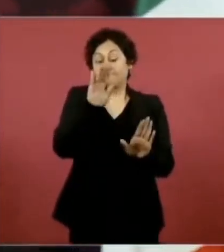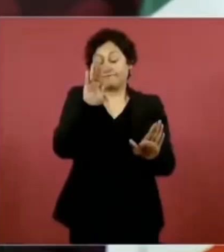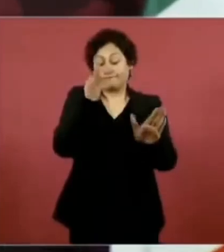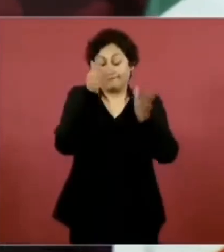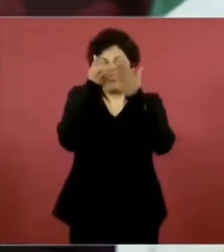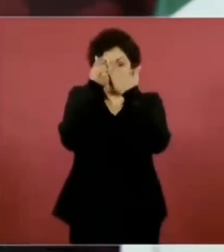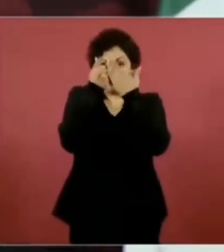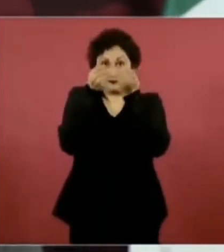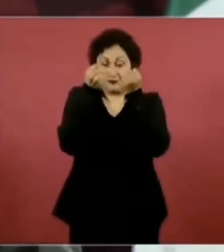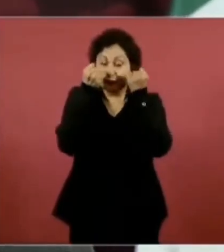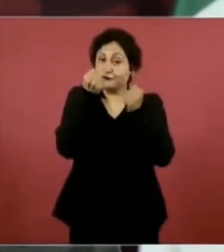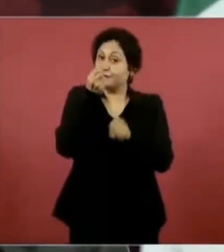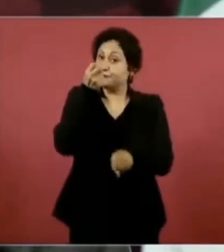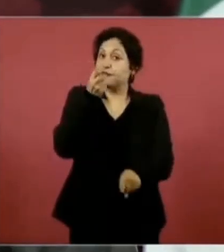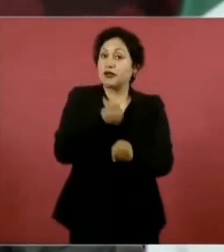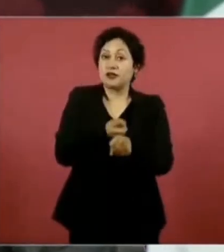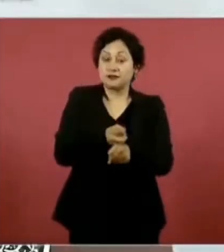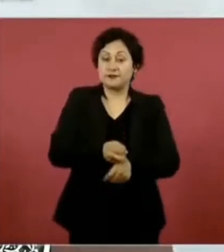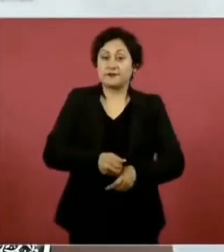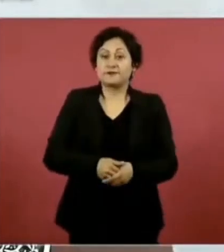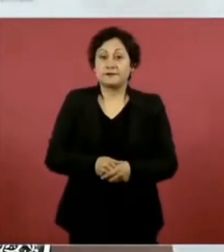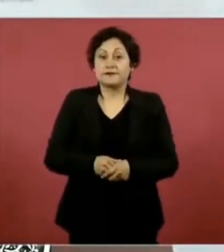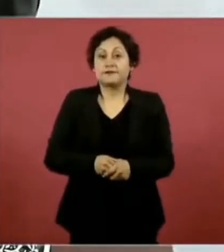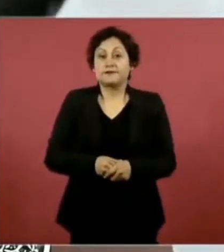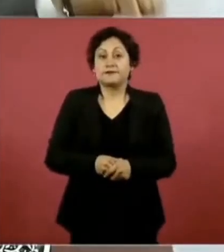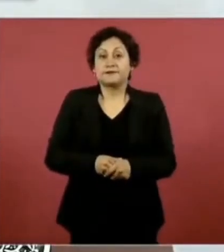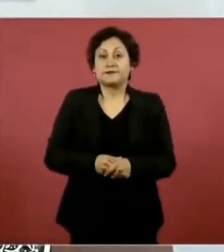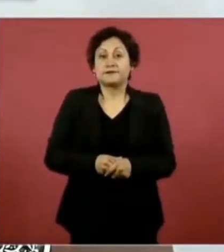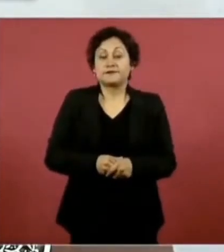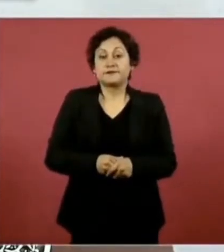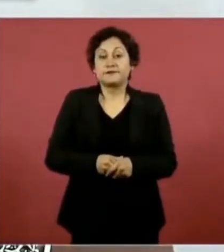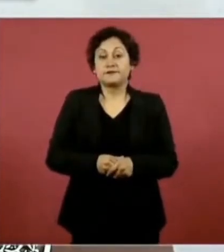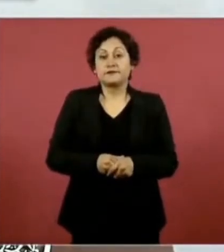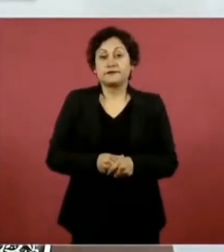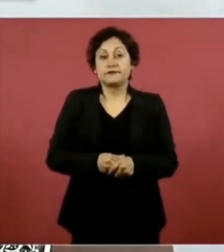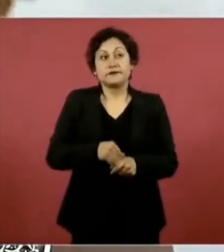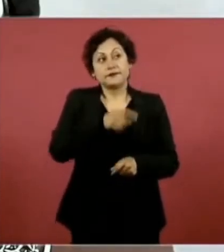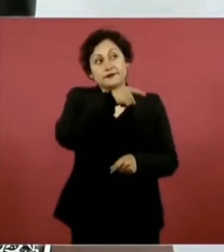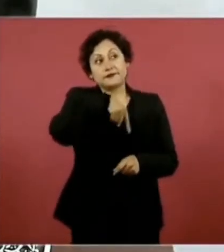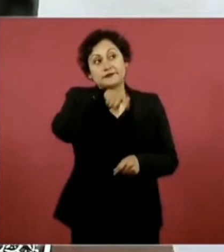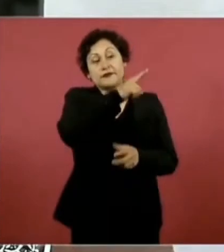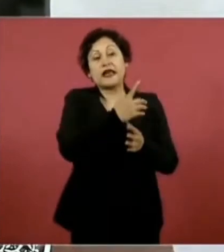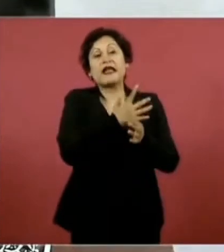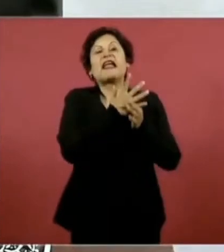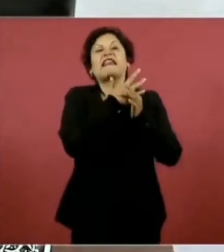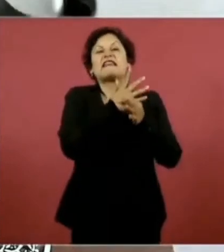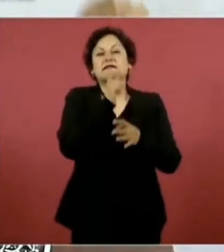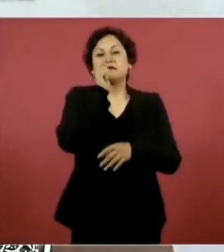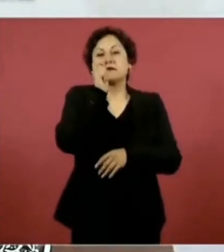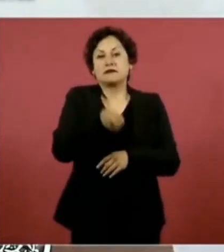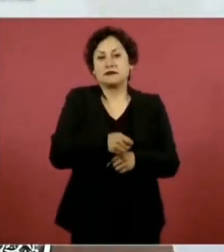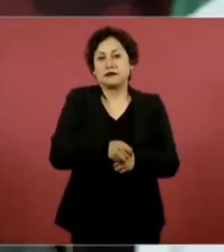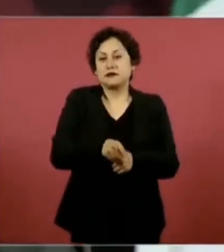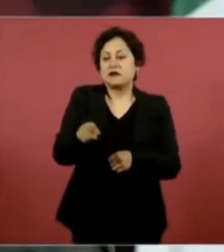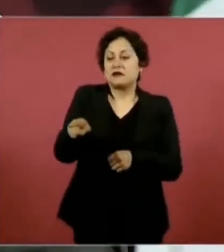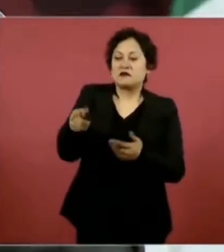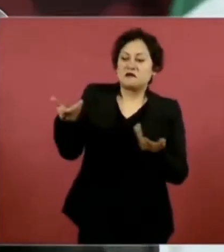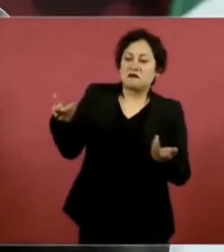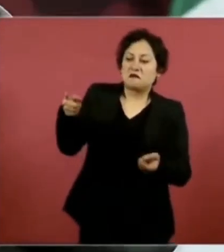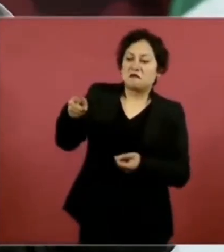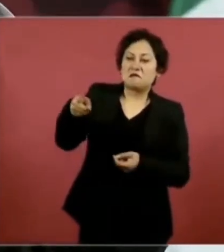Y lo que dicen es los ignorantes, los